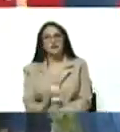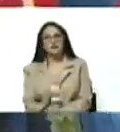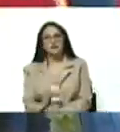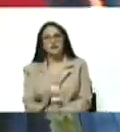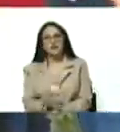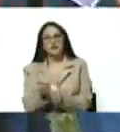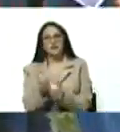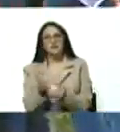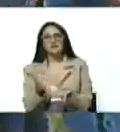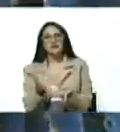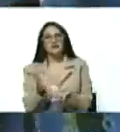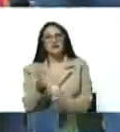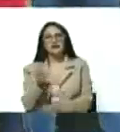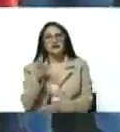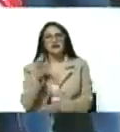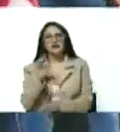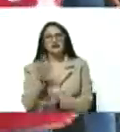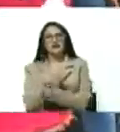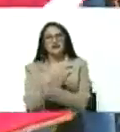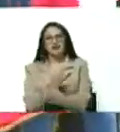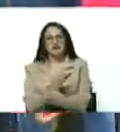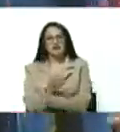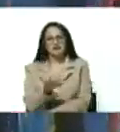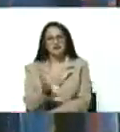A veces lo toman hasta de mamadera de gallo, ¿verdad?